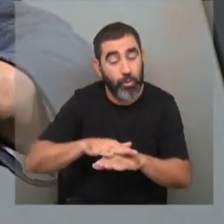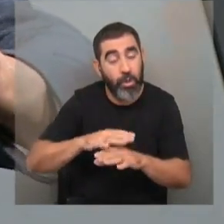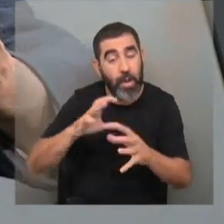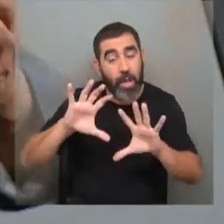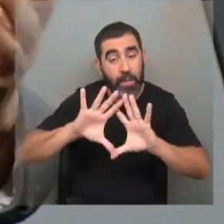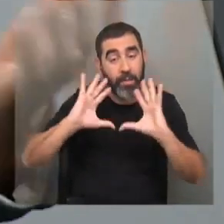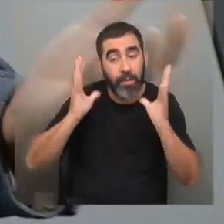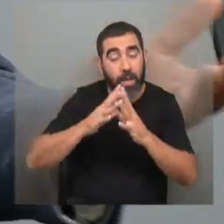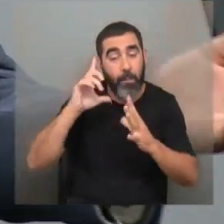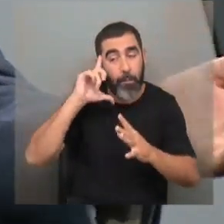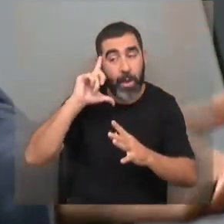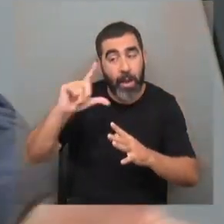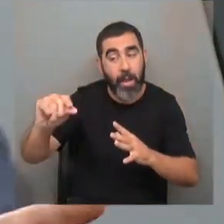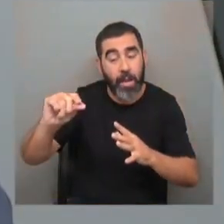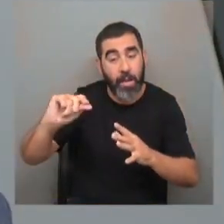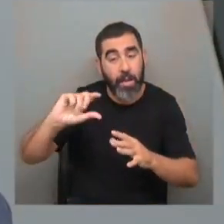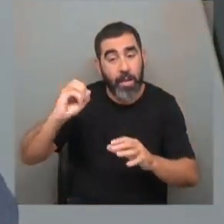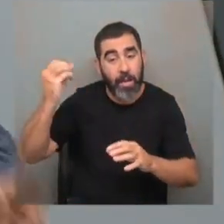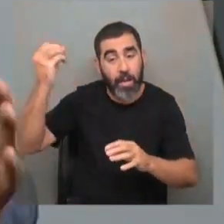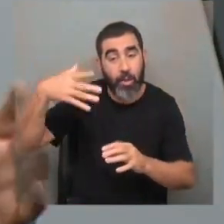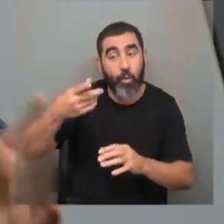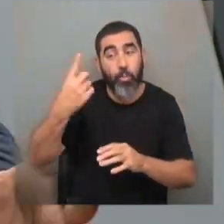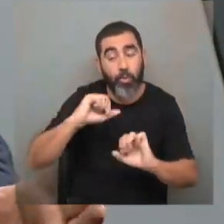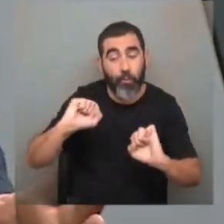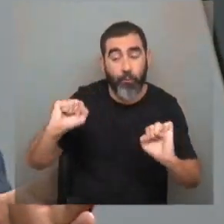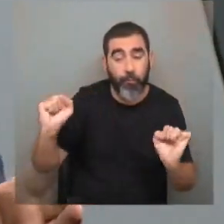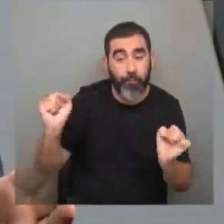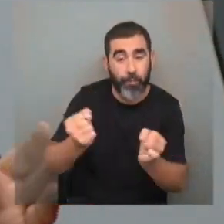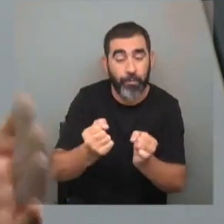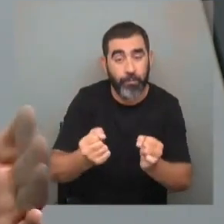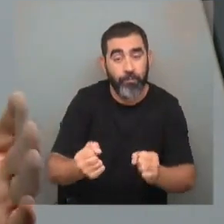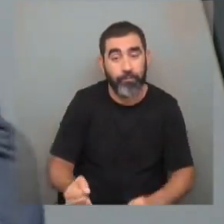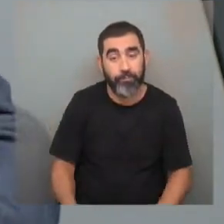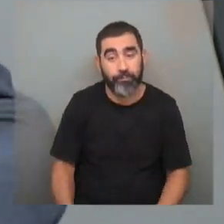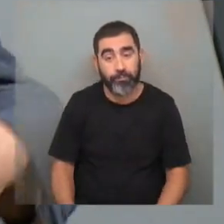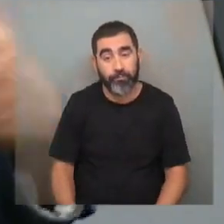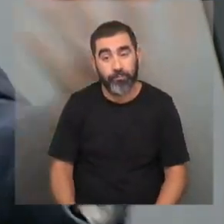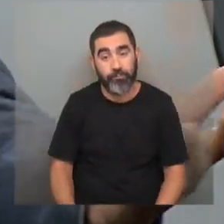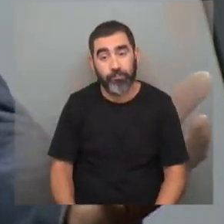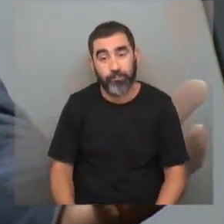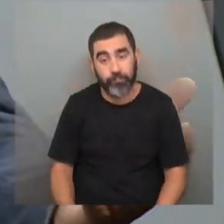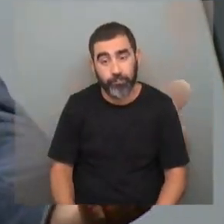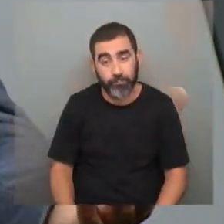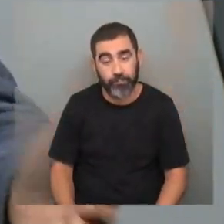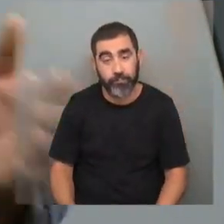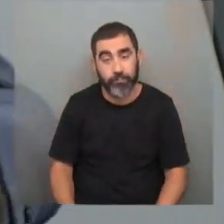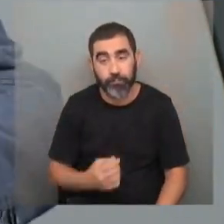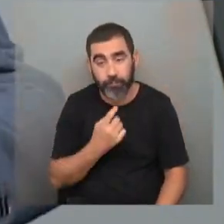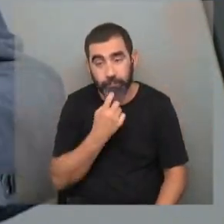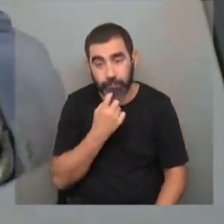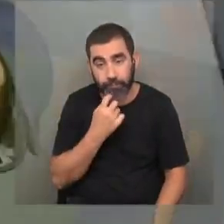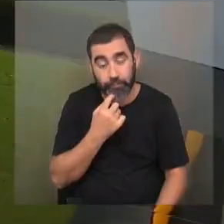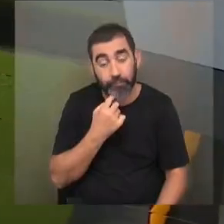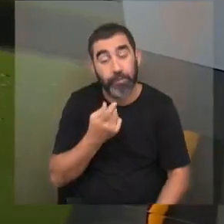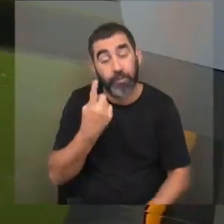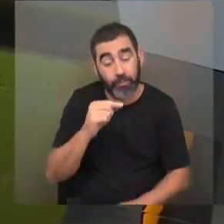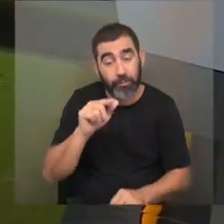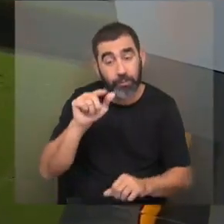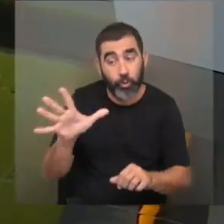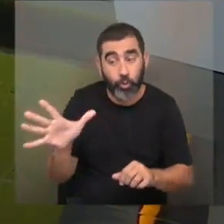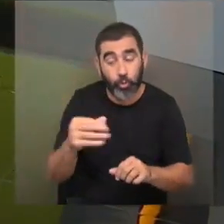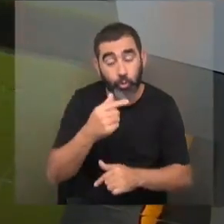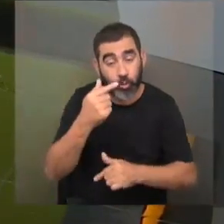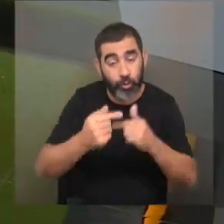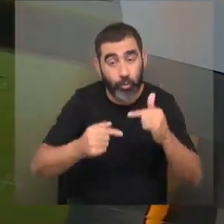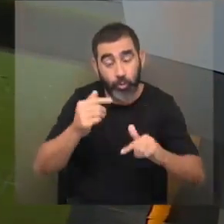más alejada del Sol y por lo tanto corresponde a una era glacial. Y eso muestra que en realidad a otra escala más grande la consideración de todas las